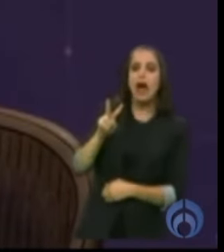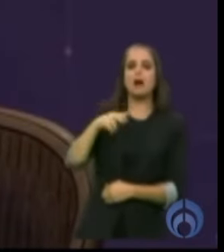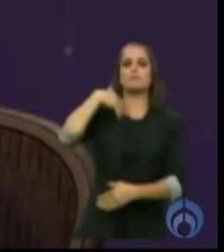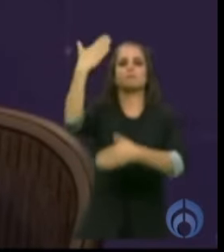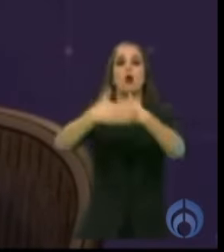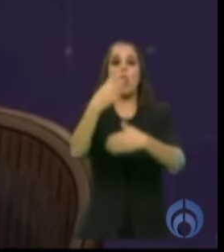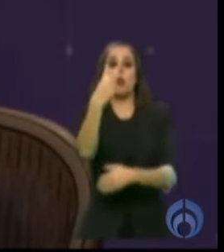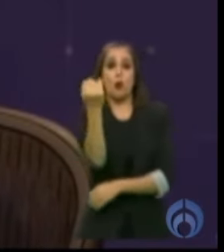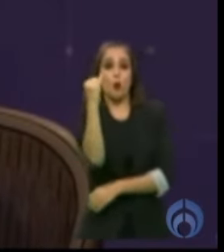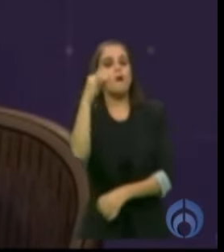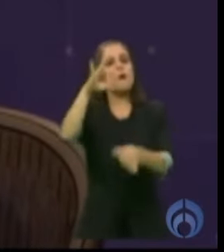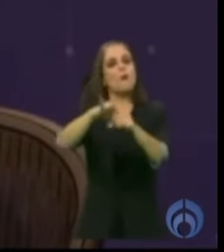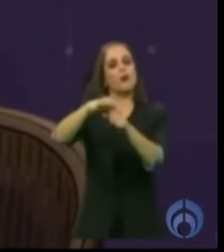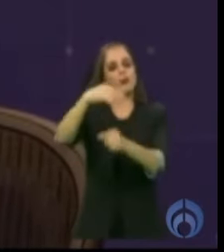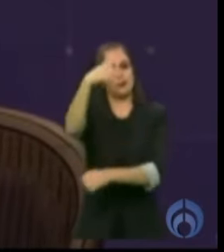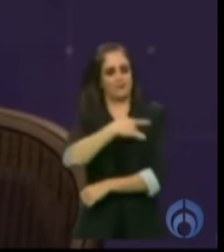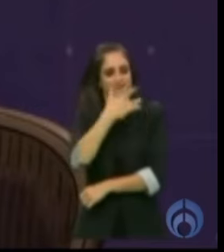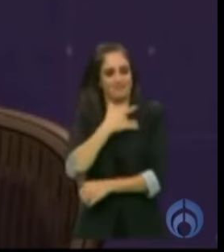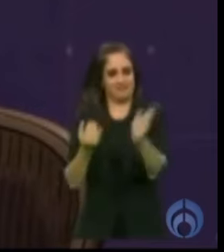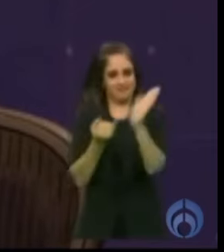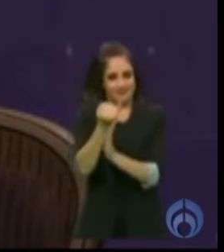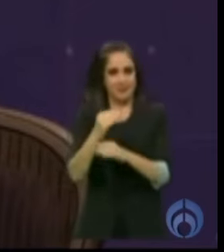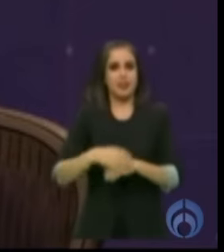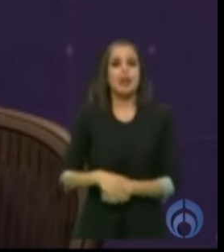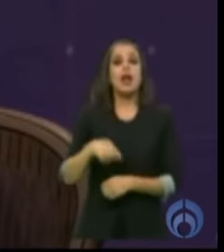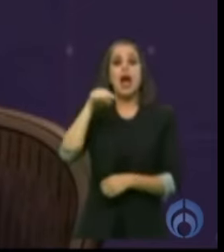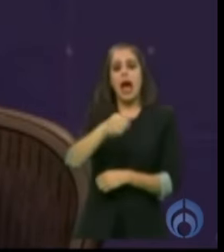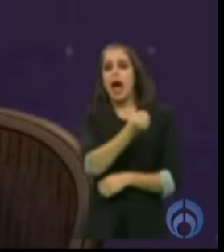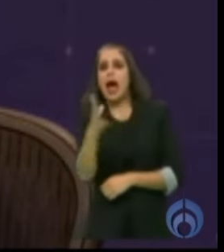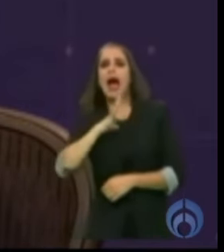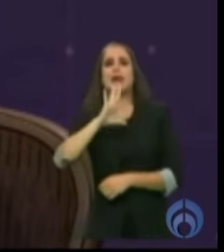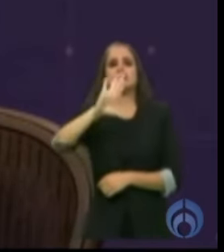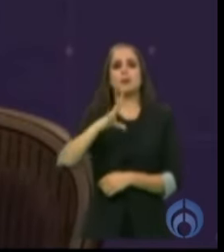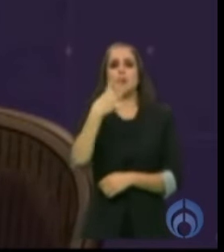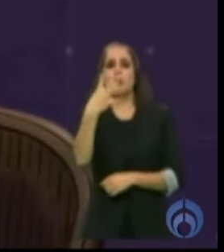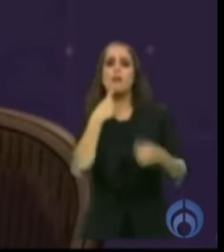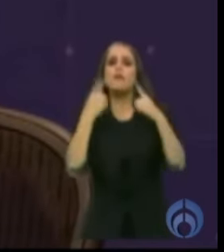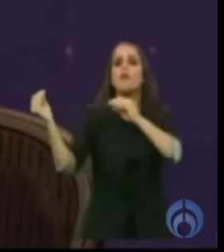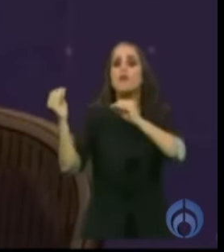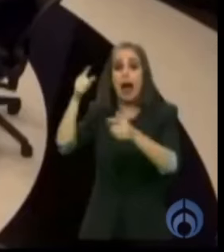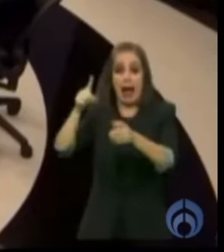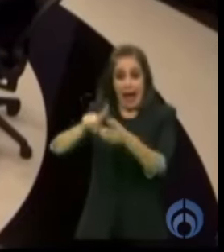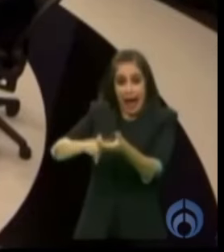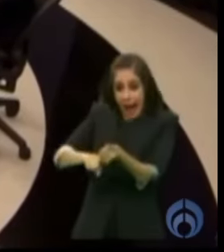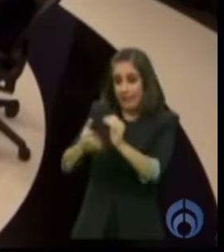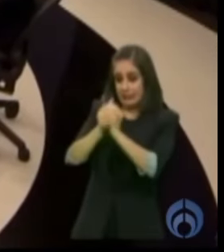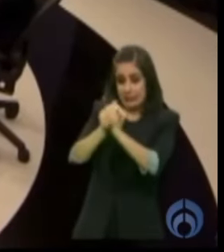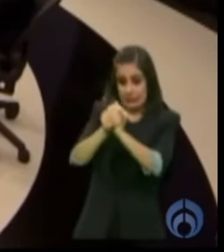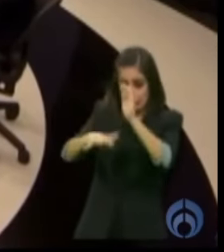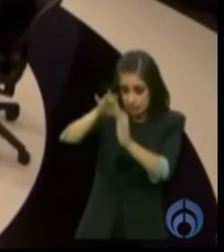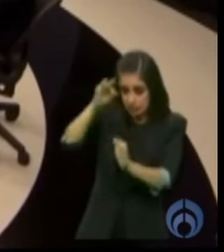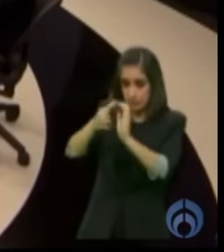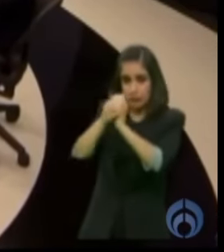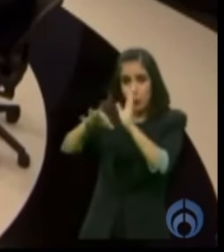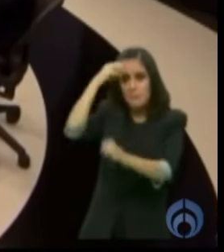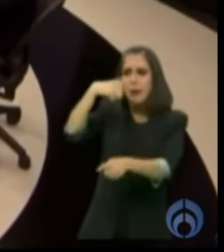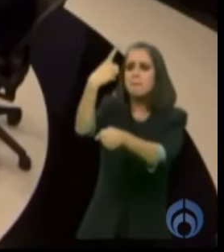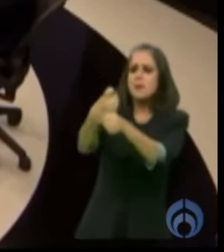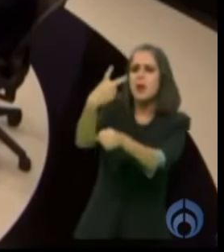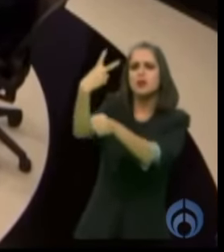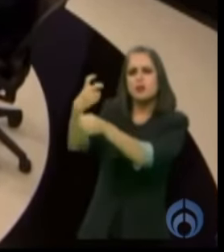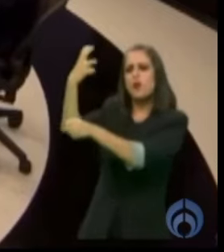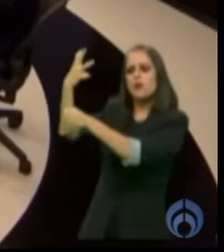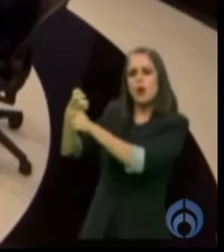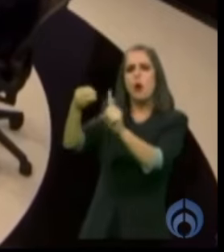en 339 pesos. Clara, creo que propone convertir a la Ciudad de